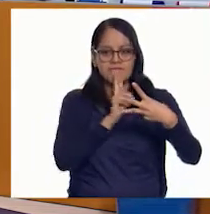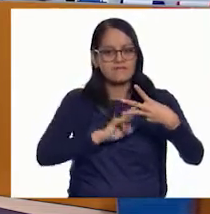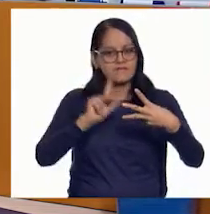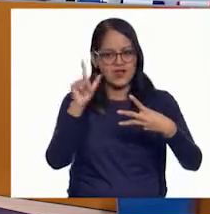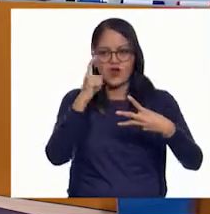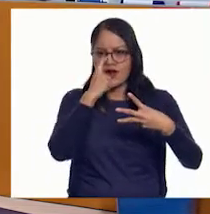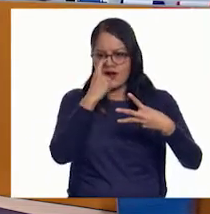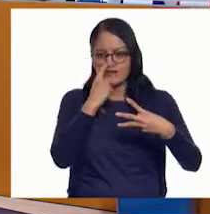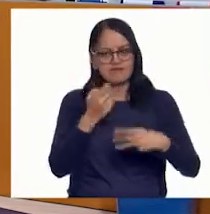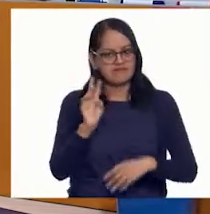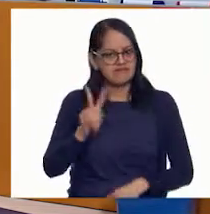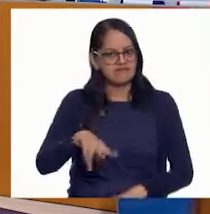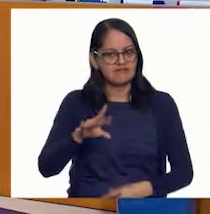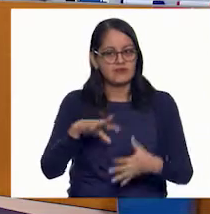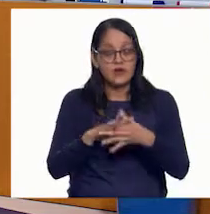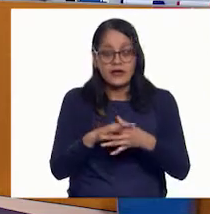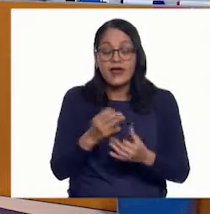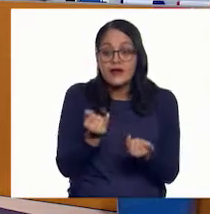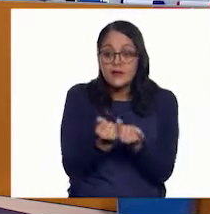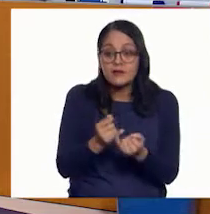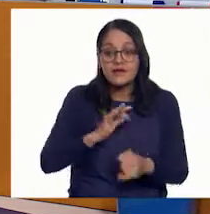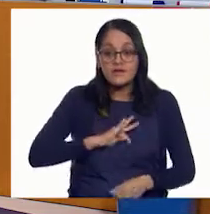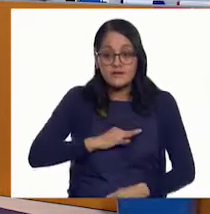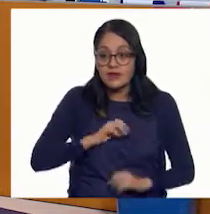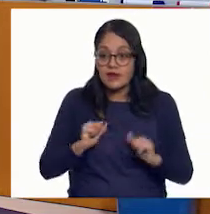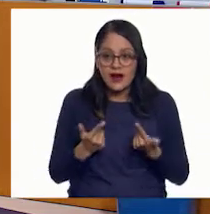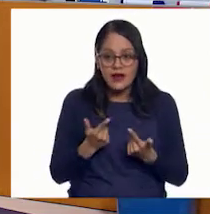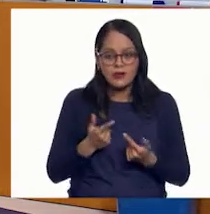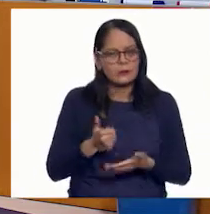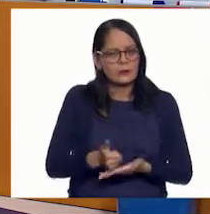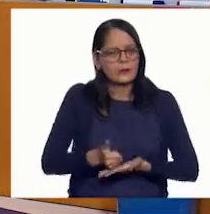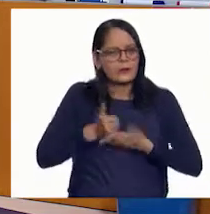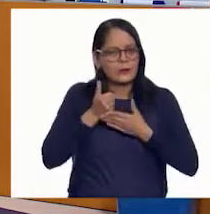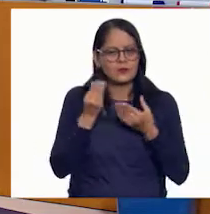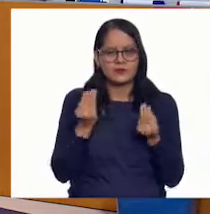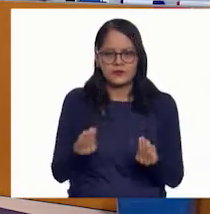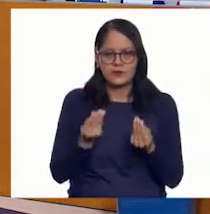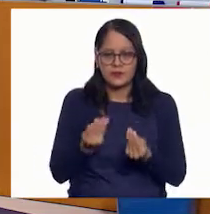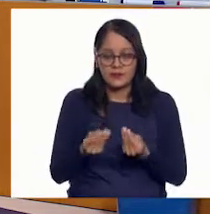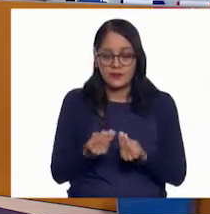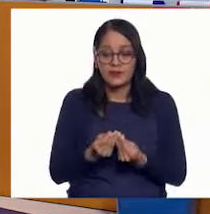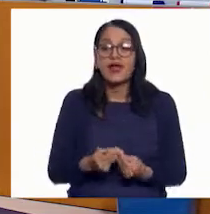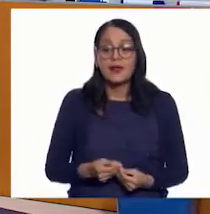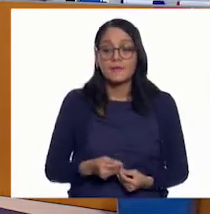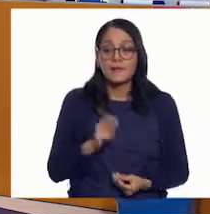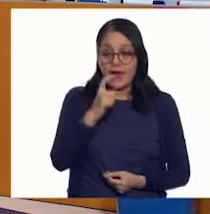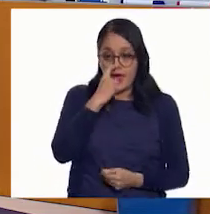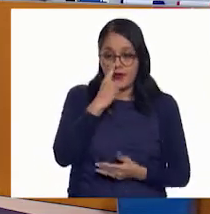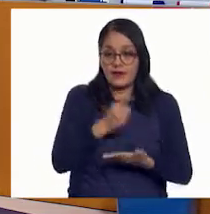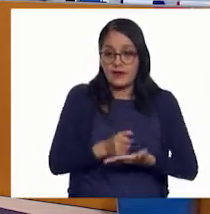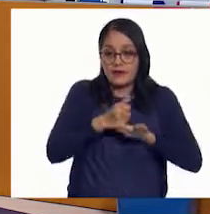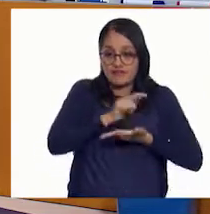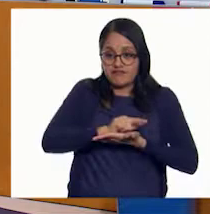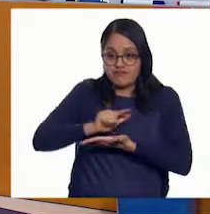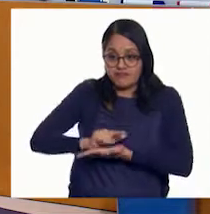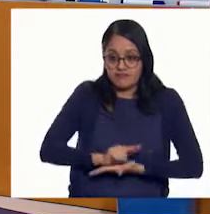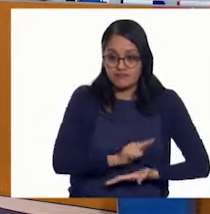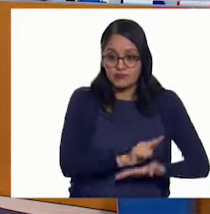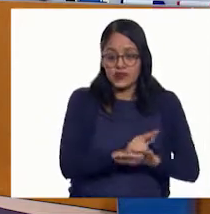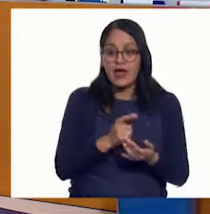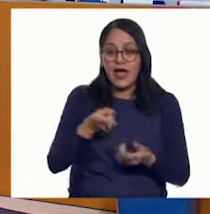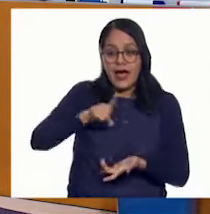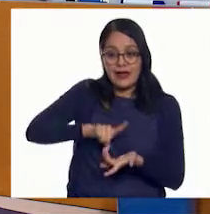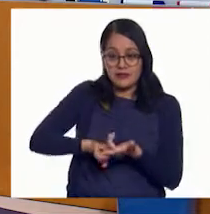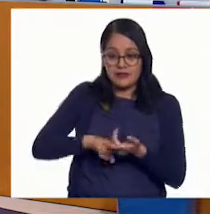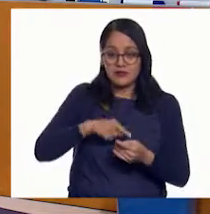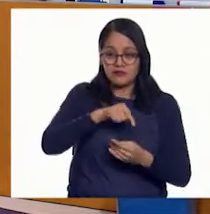un excelente aliado contra las infecciones. Es un excelente depurativo, ayuda a eliminar toxinas